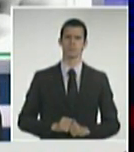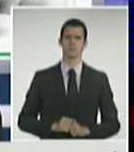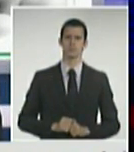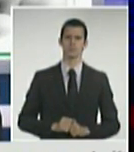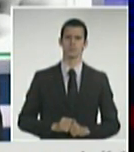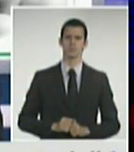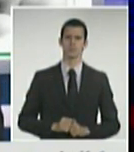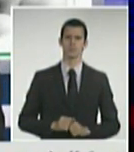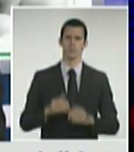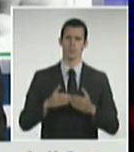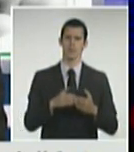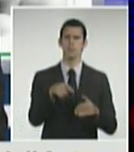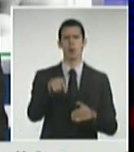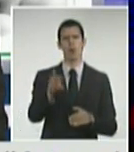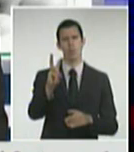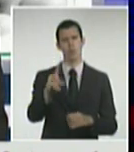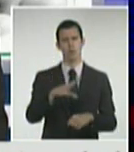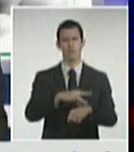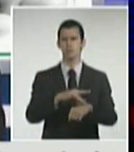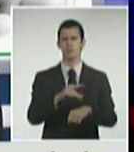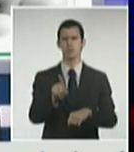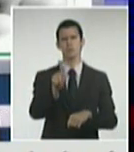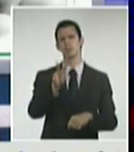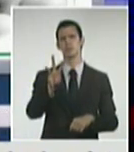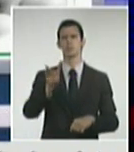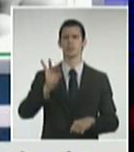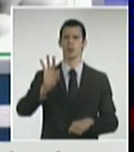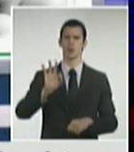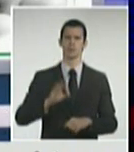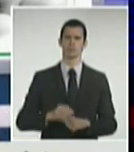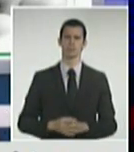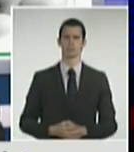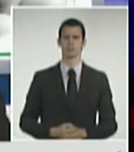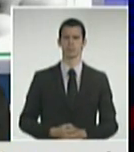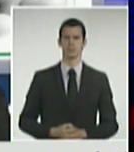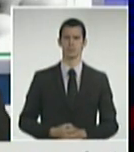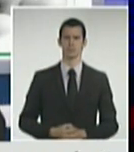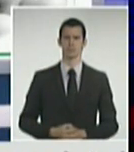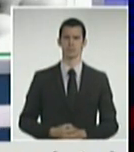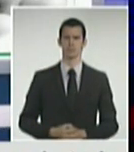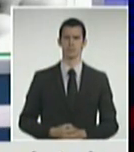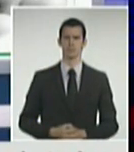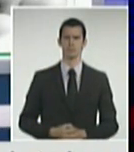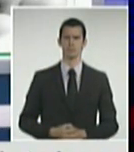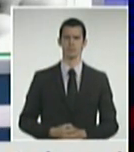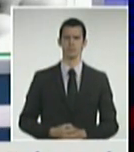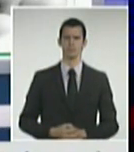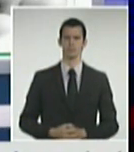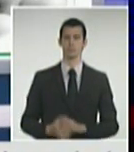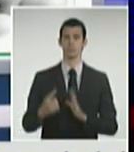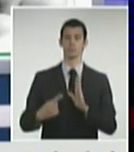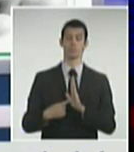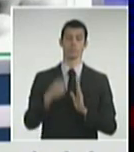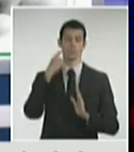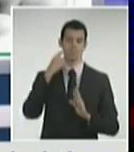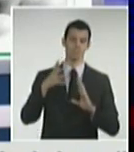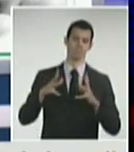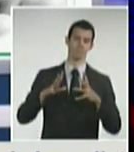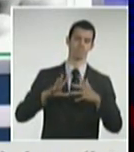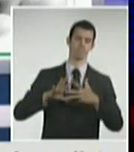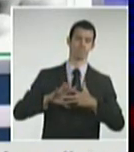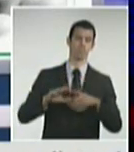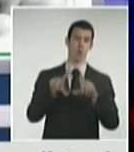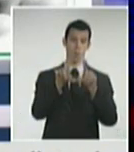Granma reporta 138 casos positivos a la COVID-19, y teniendo en cuenta la compleja situación